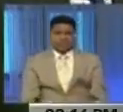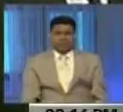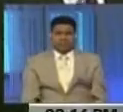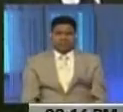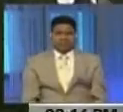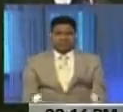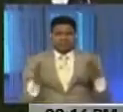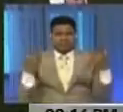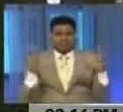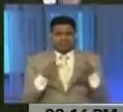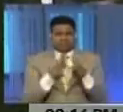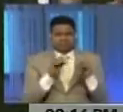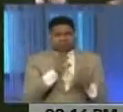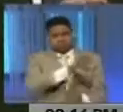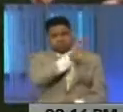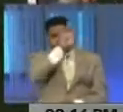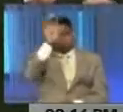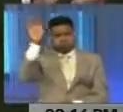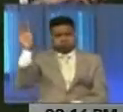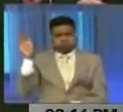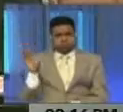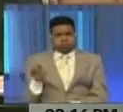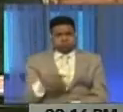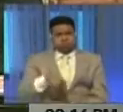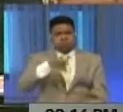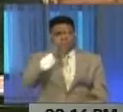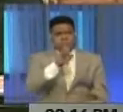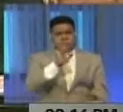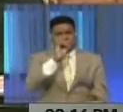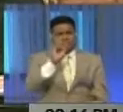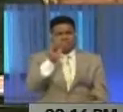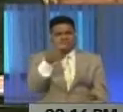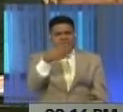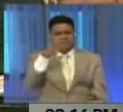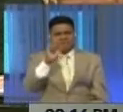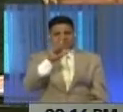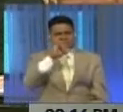de todos los países. Rogelio Polanco de Cuba, hermano.